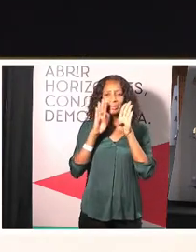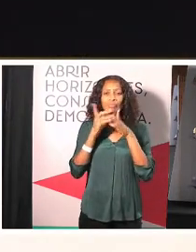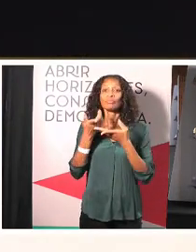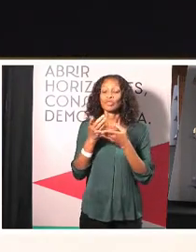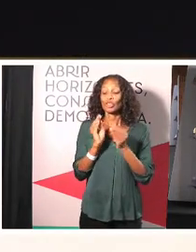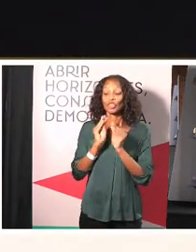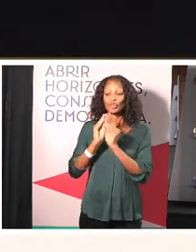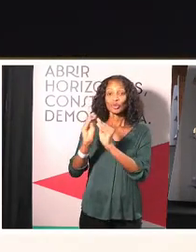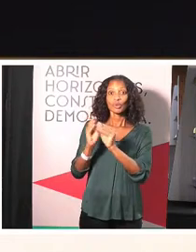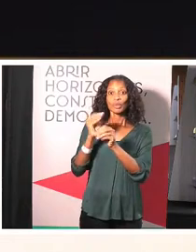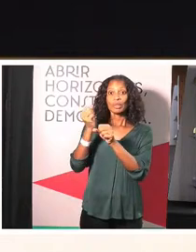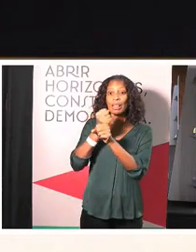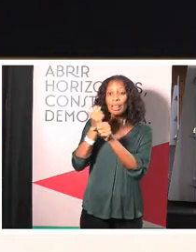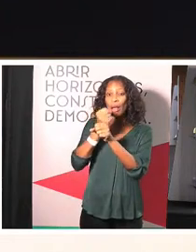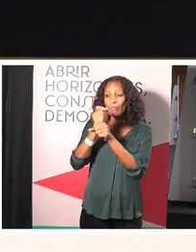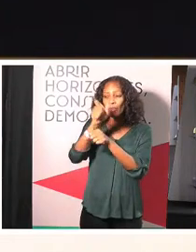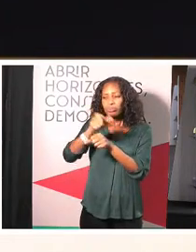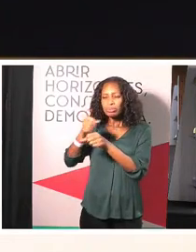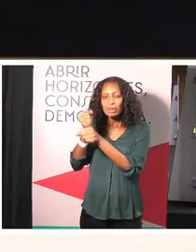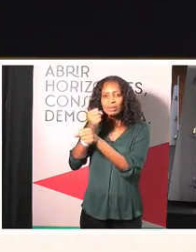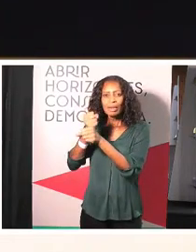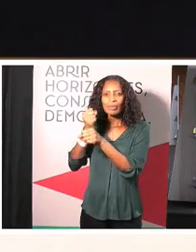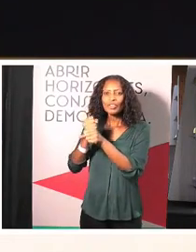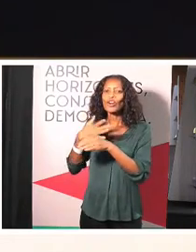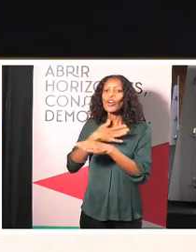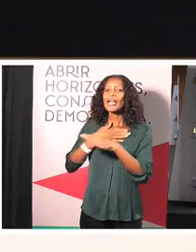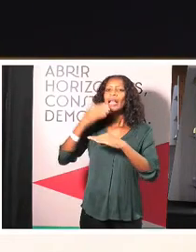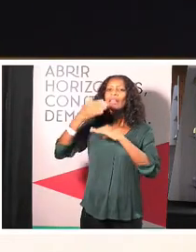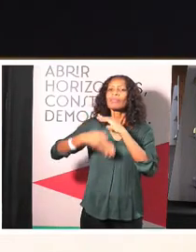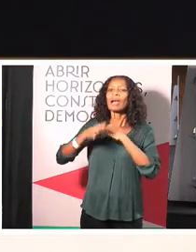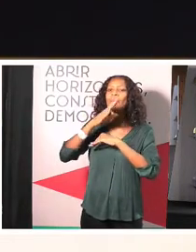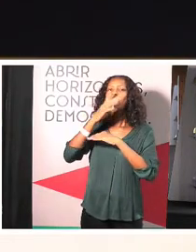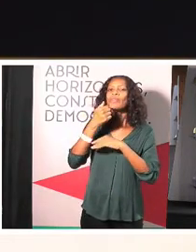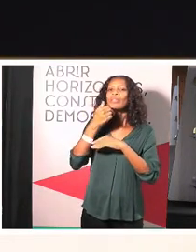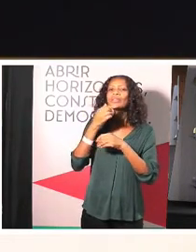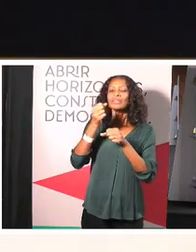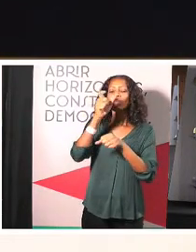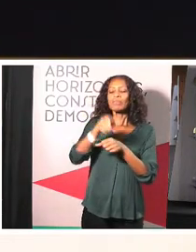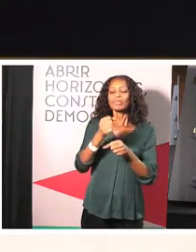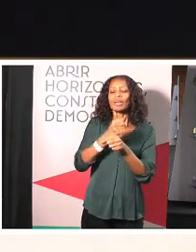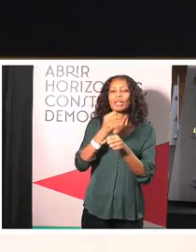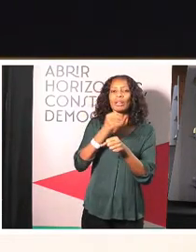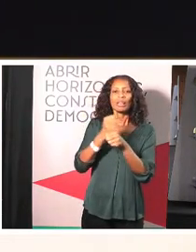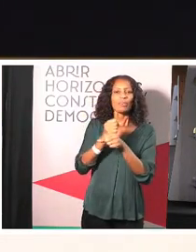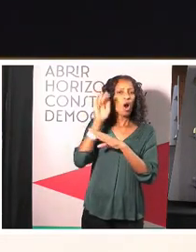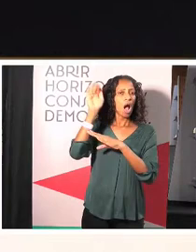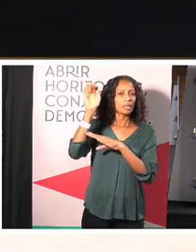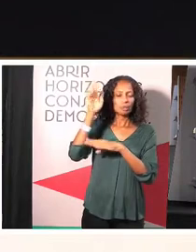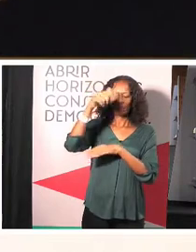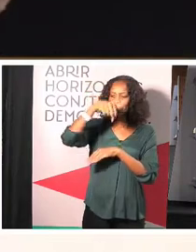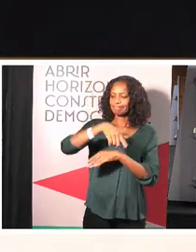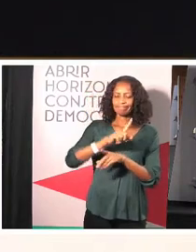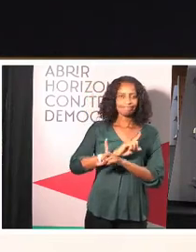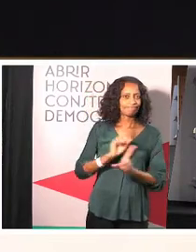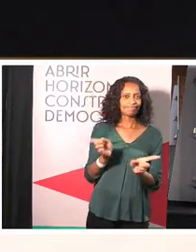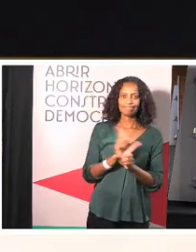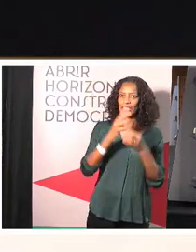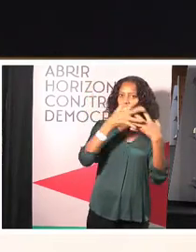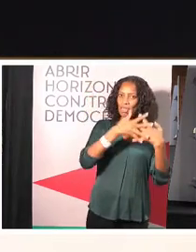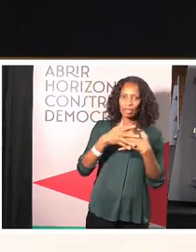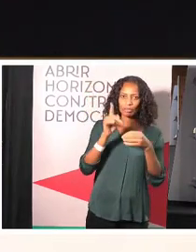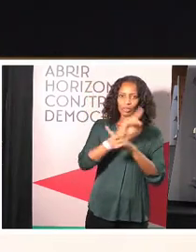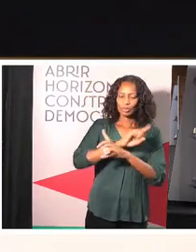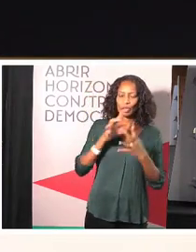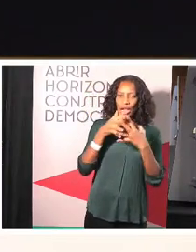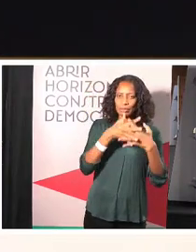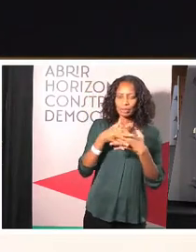limitar la contratación en Estados Unidos de trabajadores extranjeros que pudieran prestar servicios en Estados Unidos, porque evidentemente pues desafiaba las